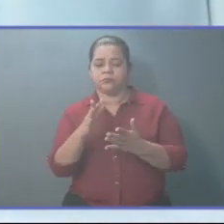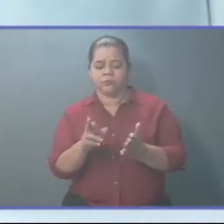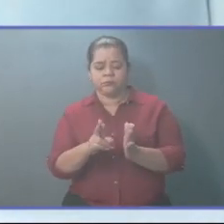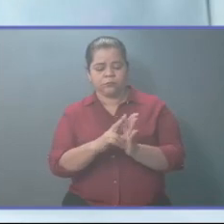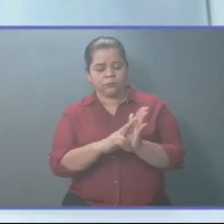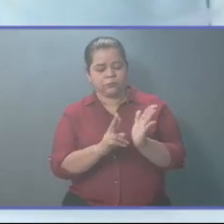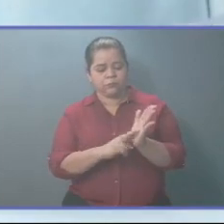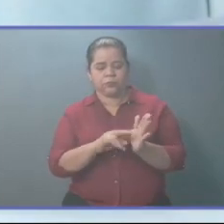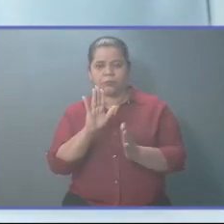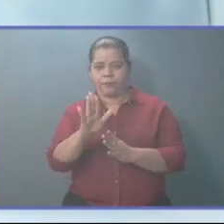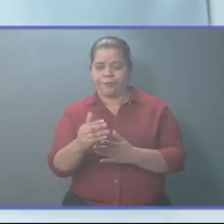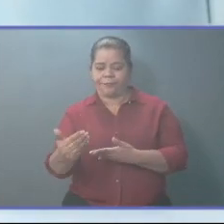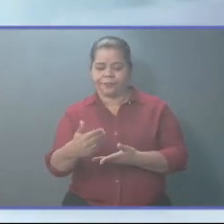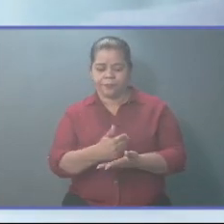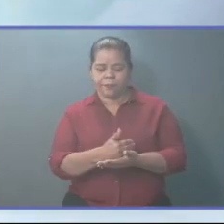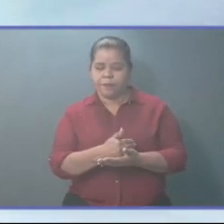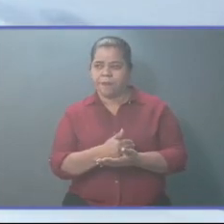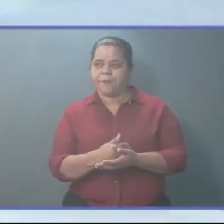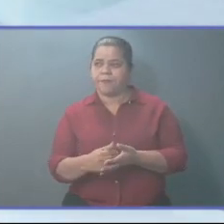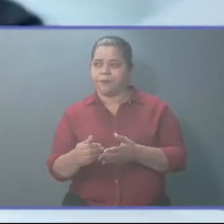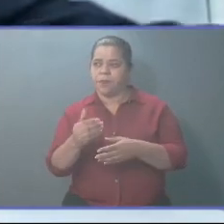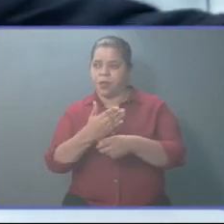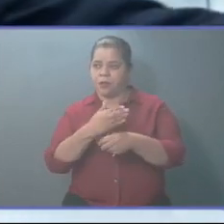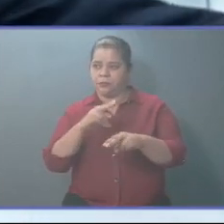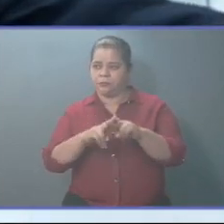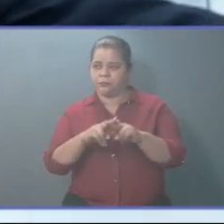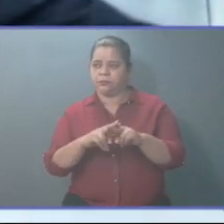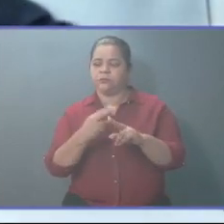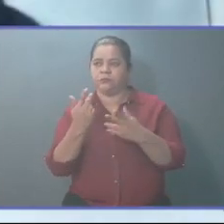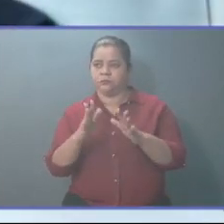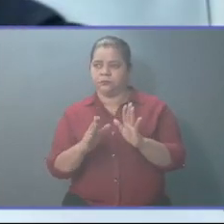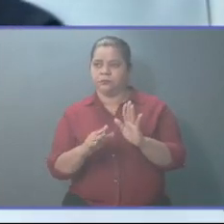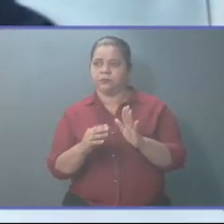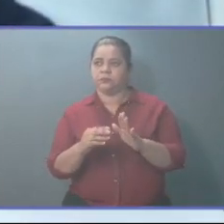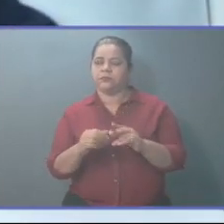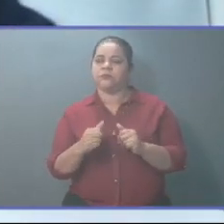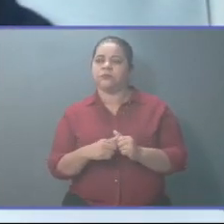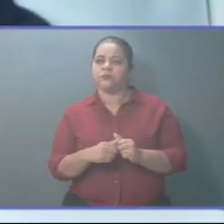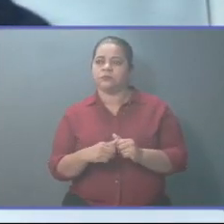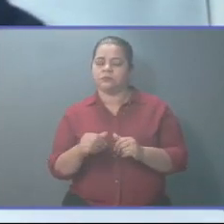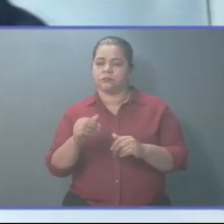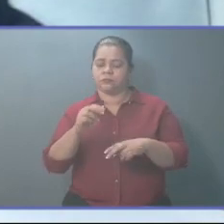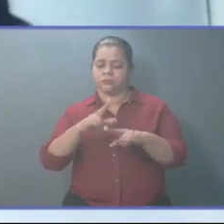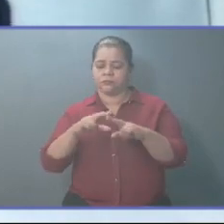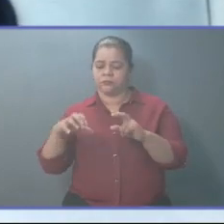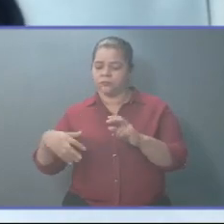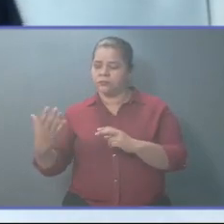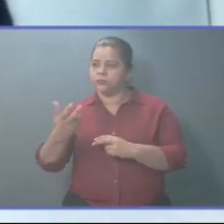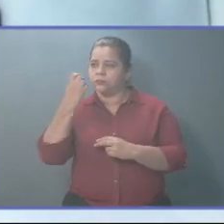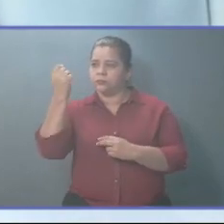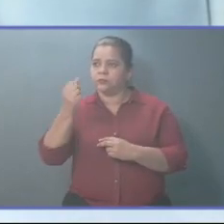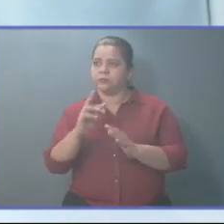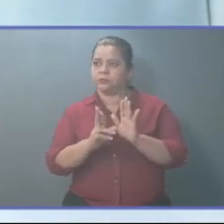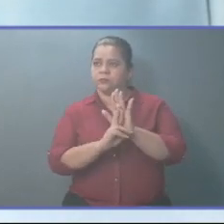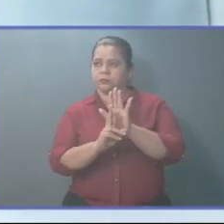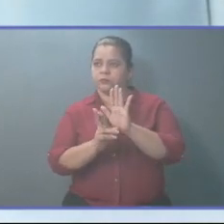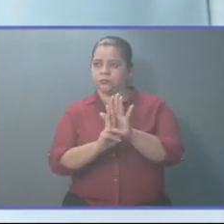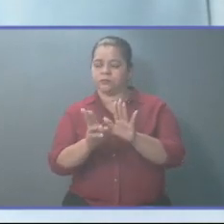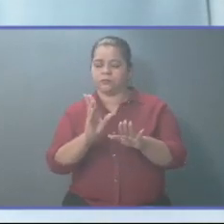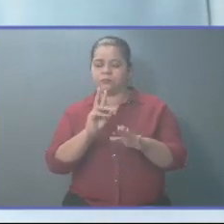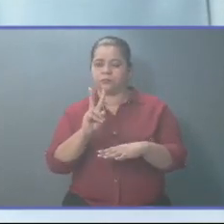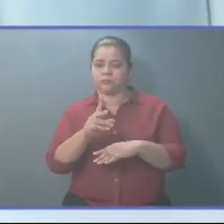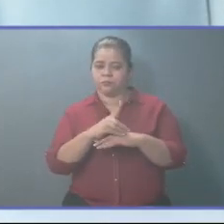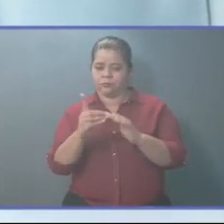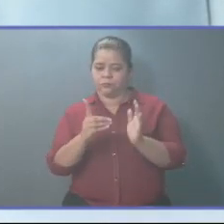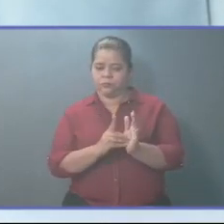registrada su presencia, que en Ghana tenía la representación de sus dos diputados en